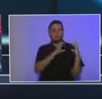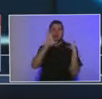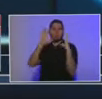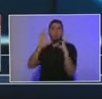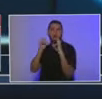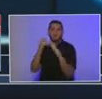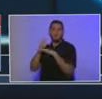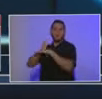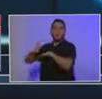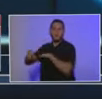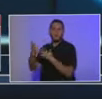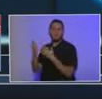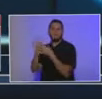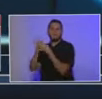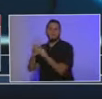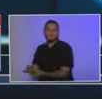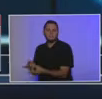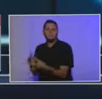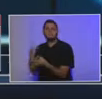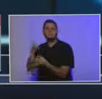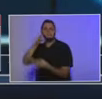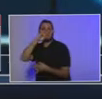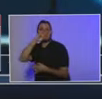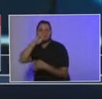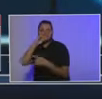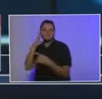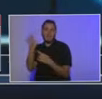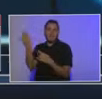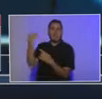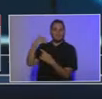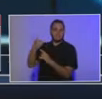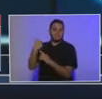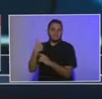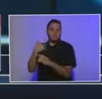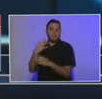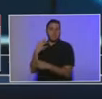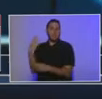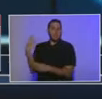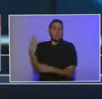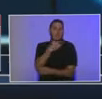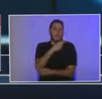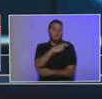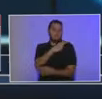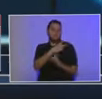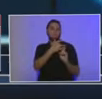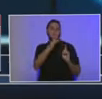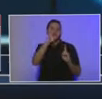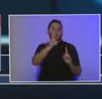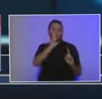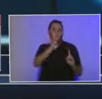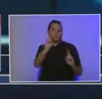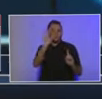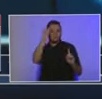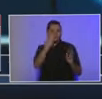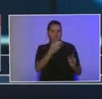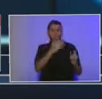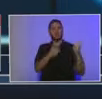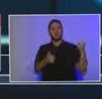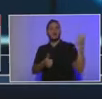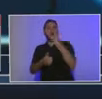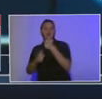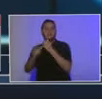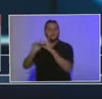una jefa y su jefa era Wanda Vázquez, era secretaria de Justicia. Y ella vino aquí y defendió lo de seguir adelante